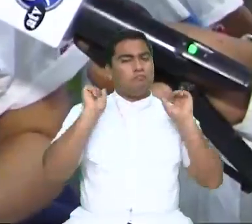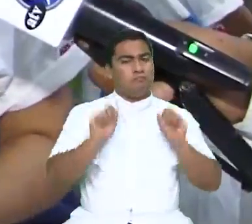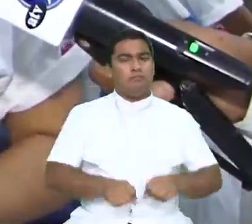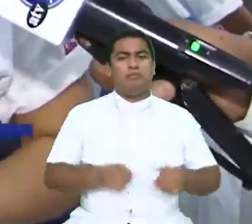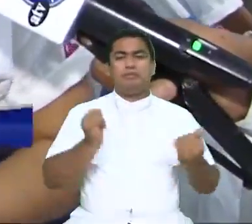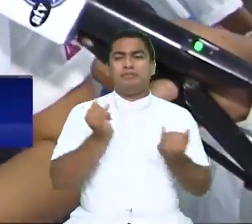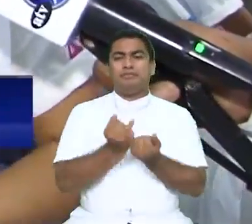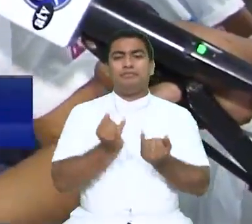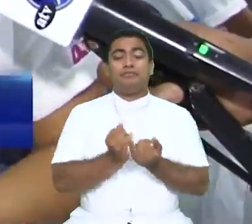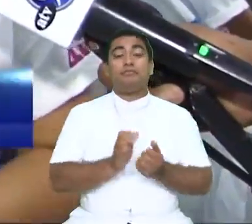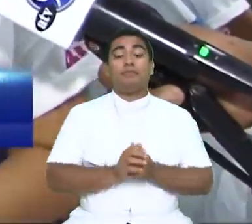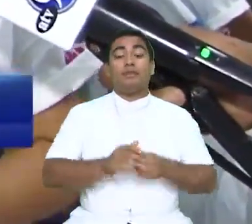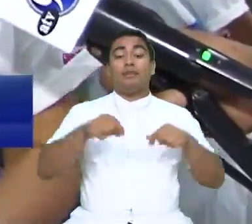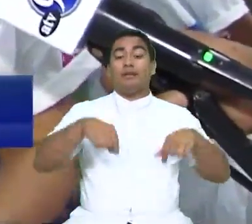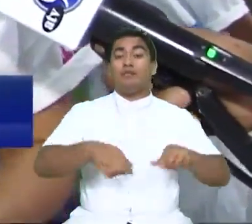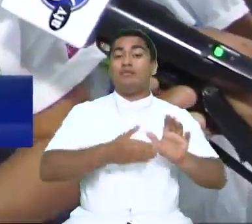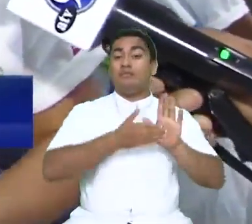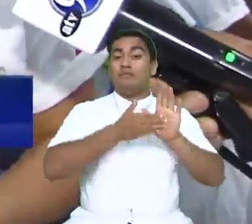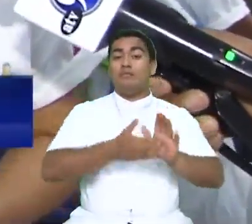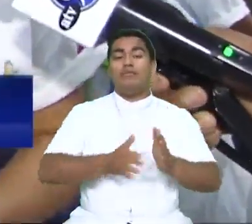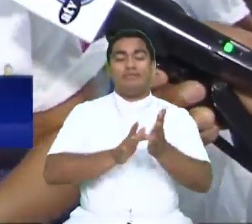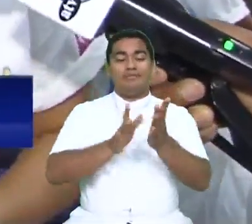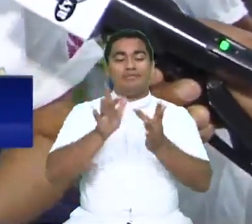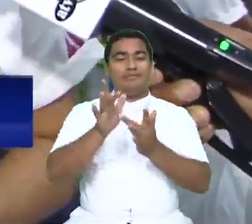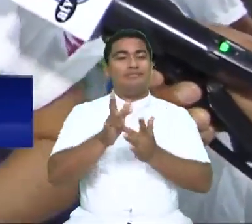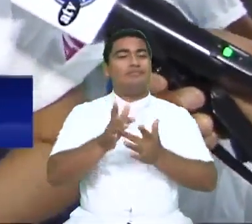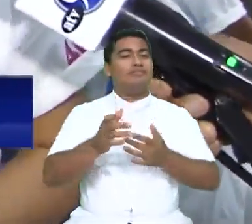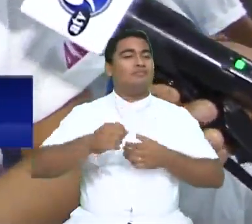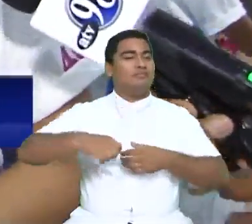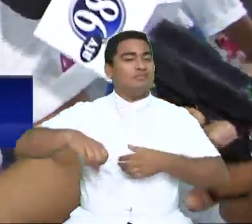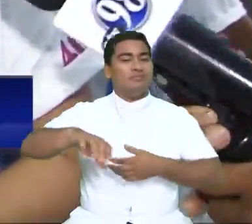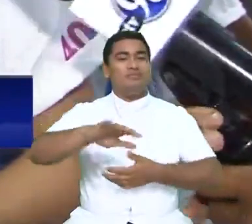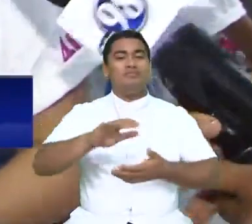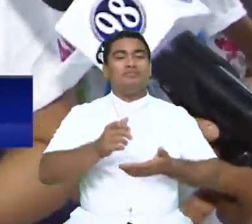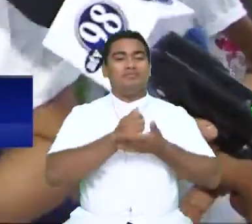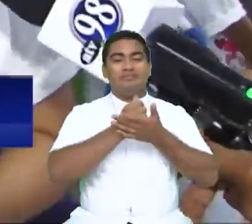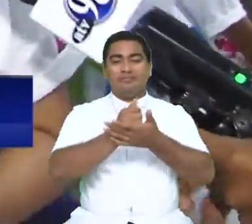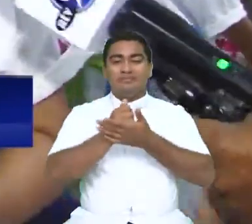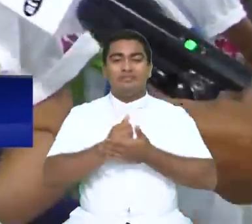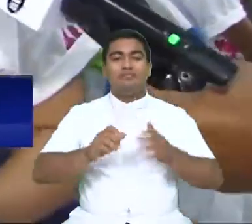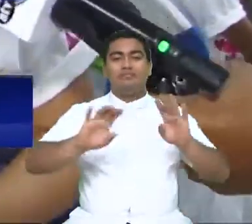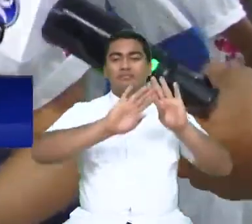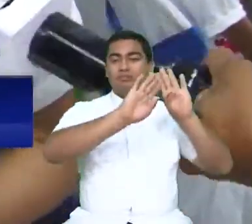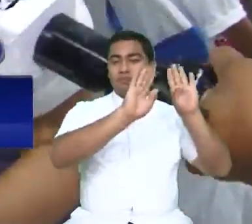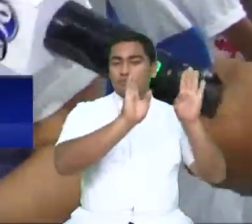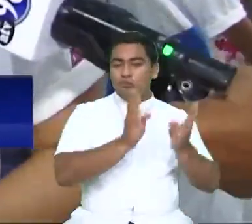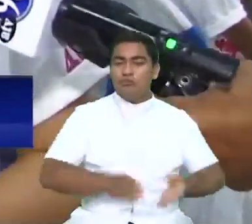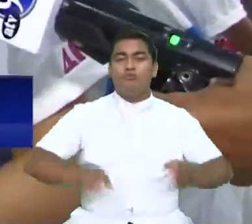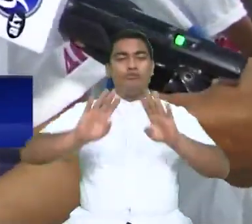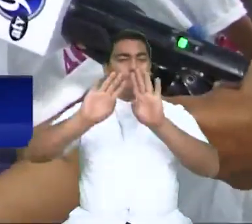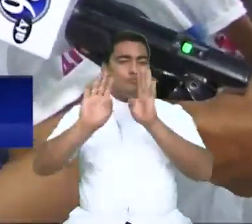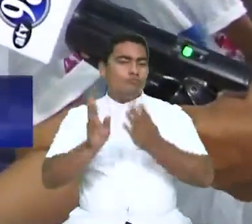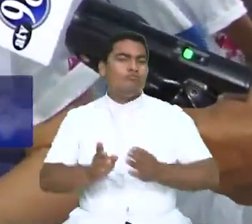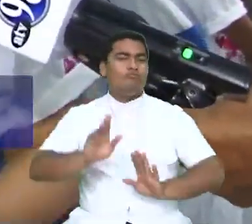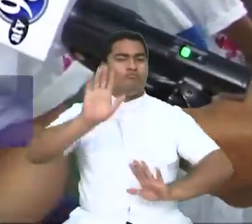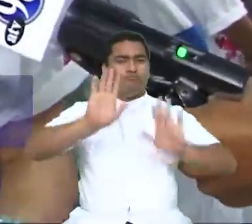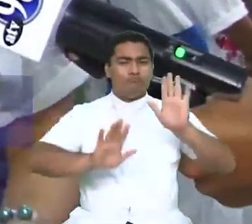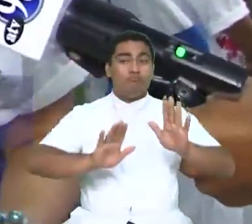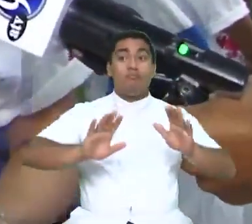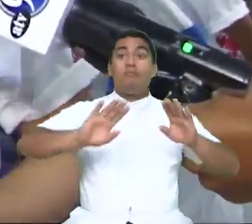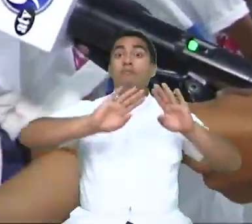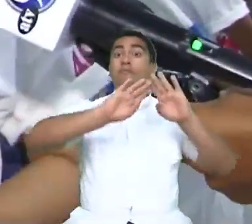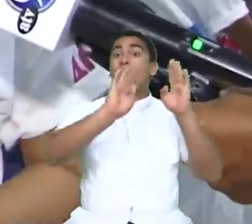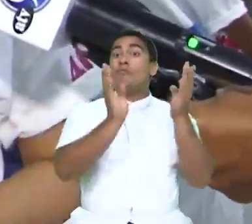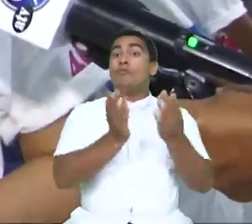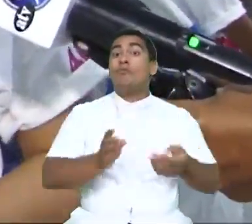este modelo cristiano, socialista y solidario con este gobierno, las mujeres somos protagonistas y en este caso, pues hablando de las mujeres deportistas, que quienes